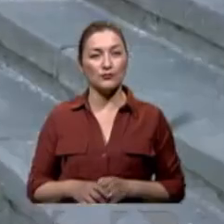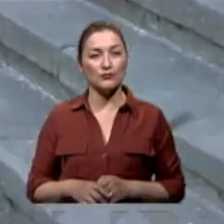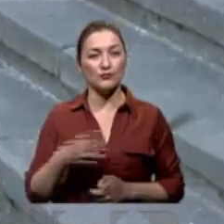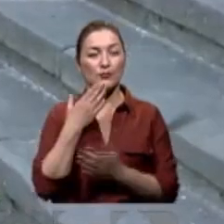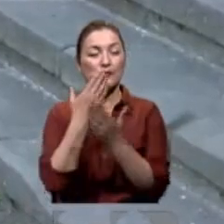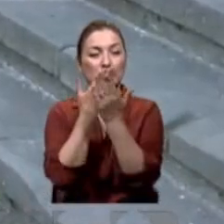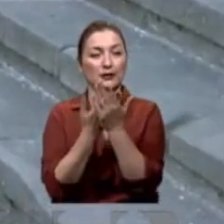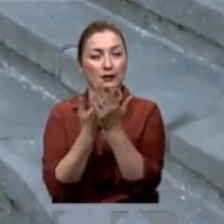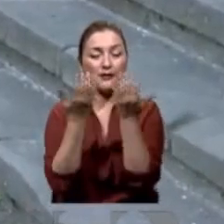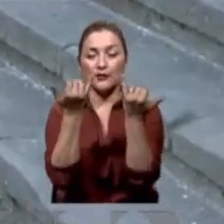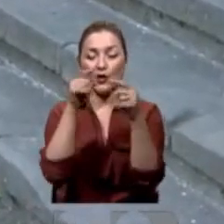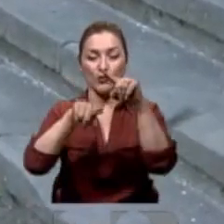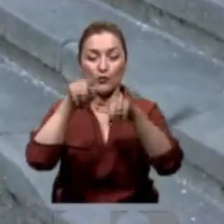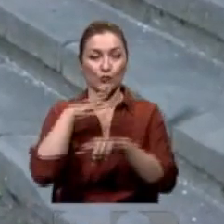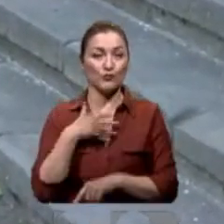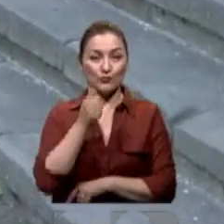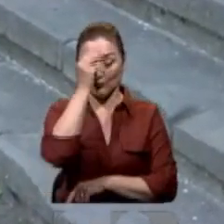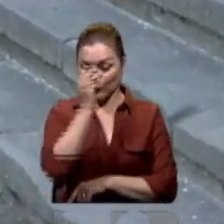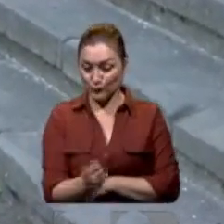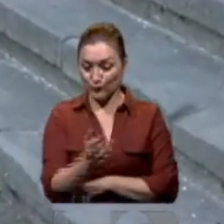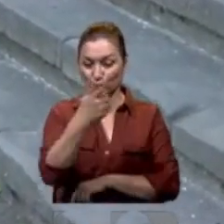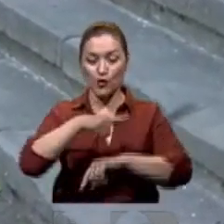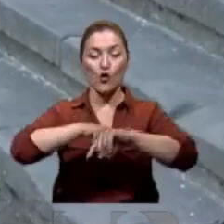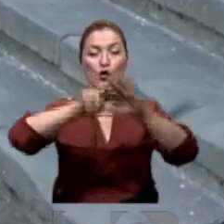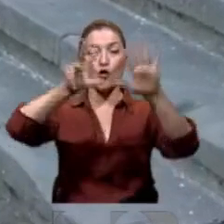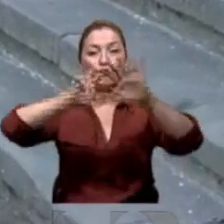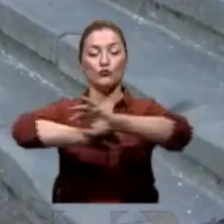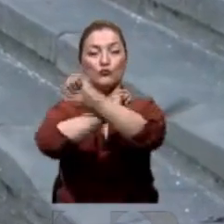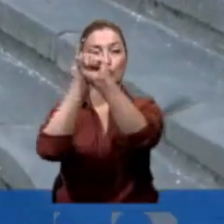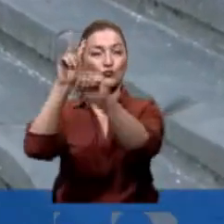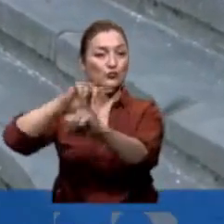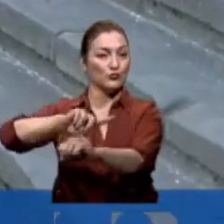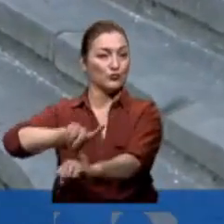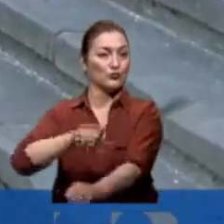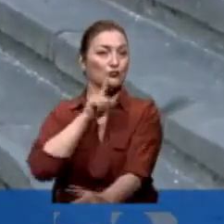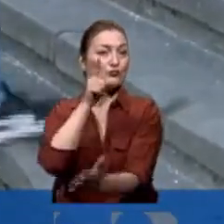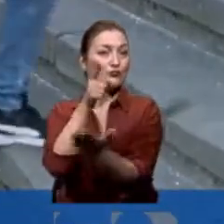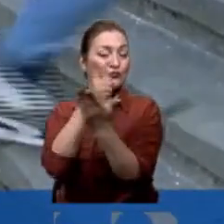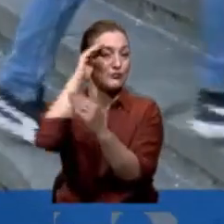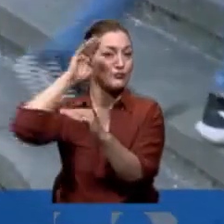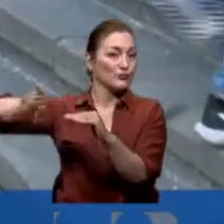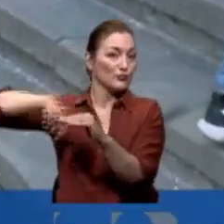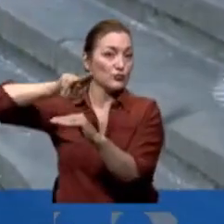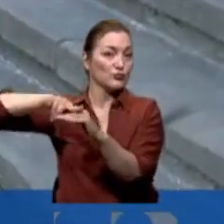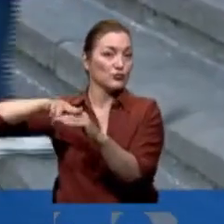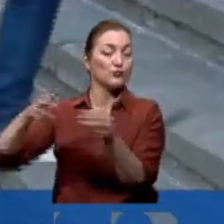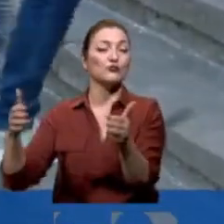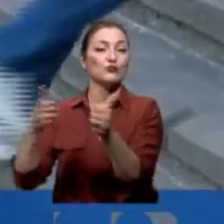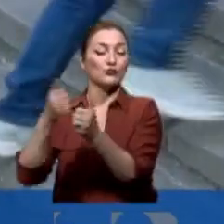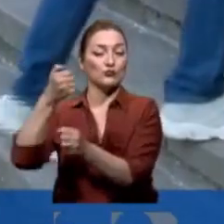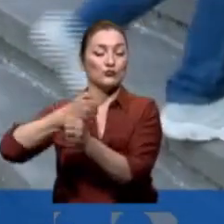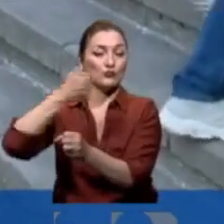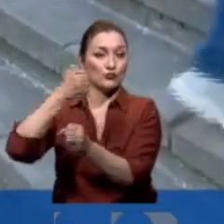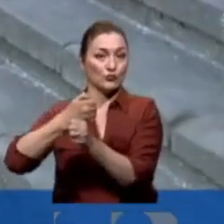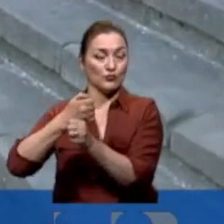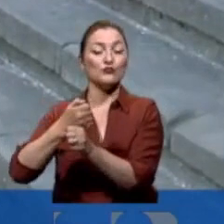Gracias Gabi Andrea amigos qué tal Buenos días 8 de la mañana con 2 minutos efectivamente la Policía Nacional junto con otras entidades municipales